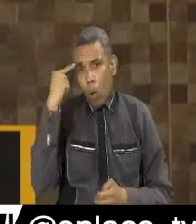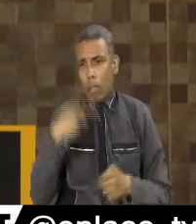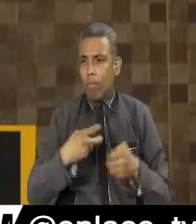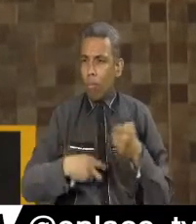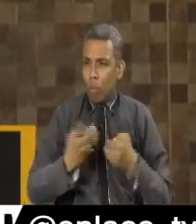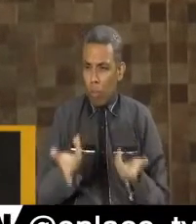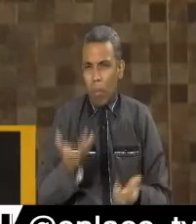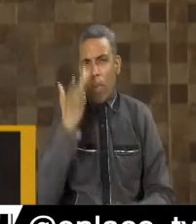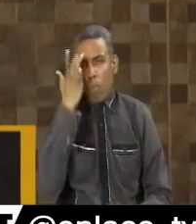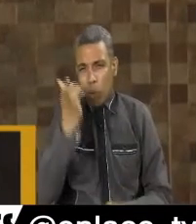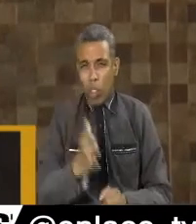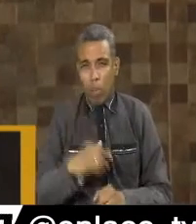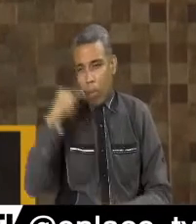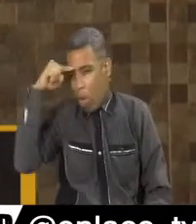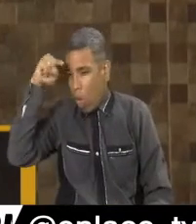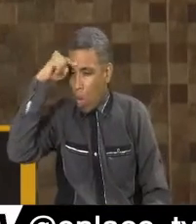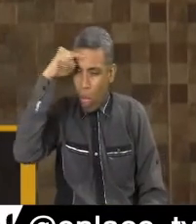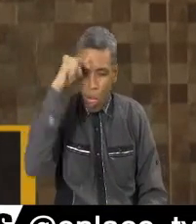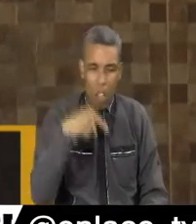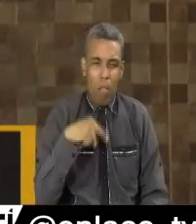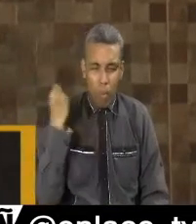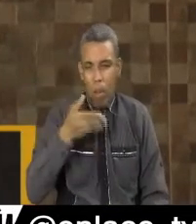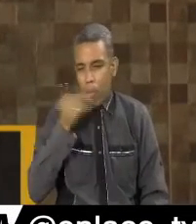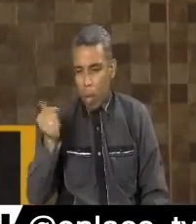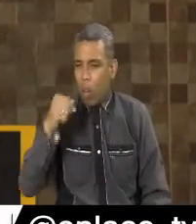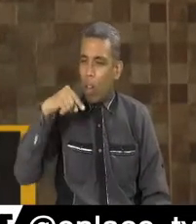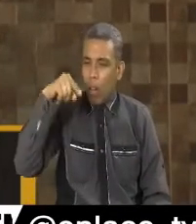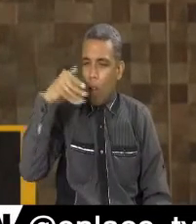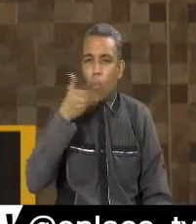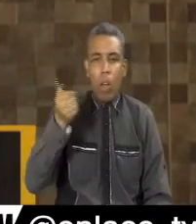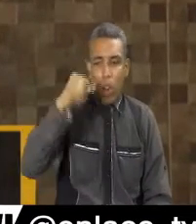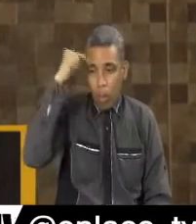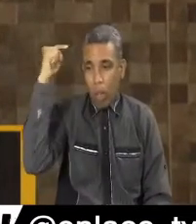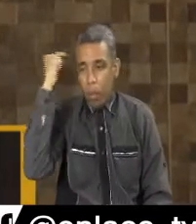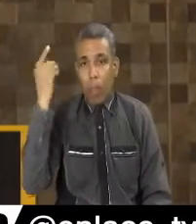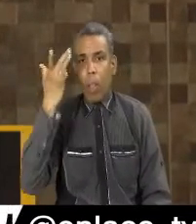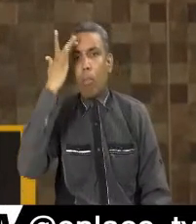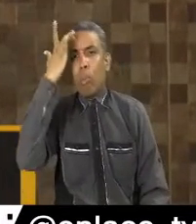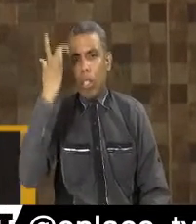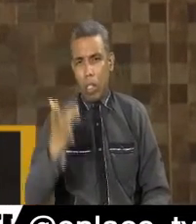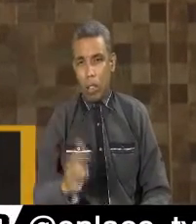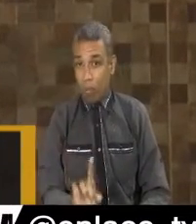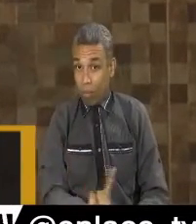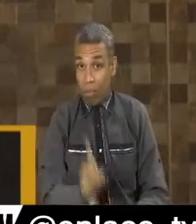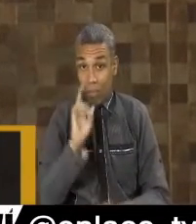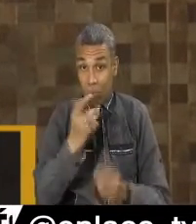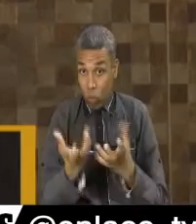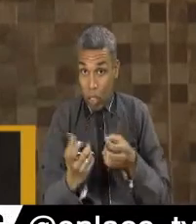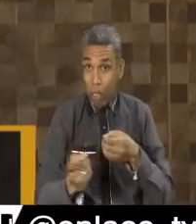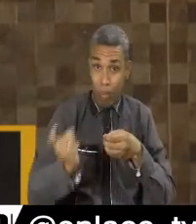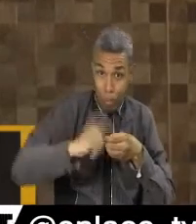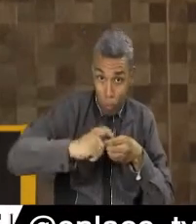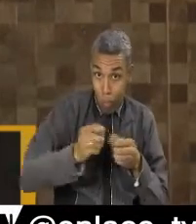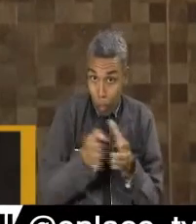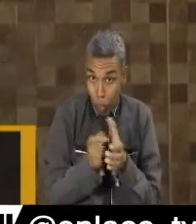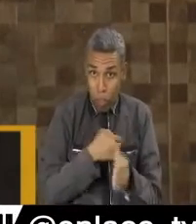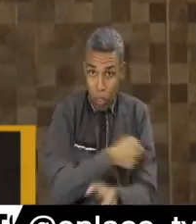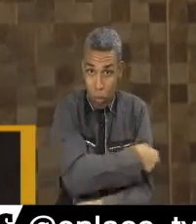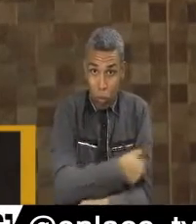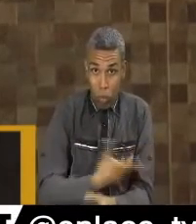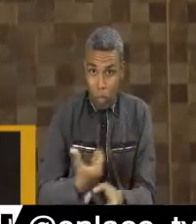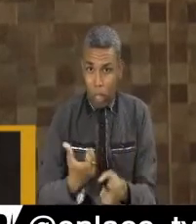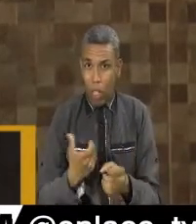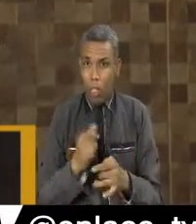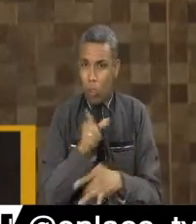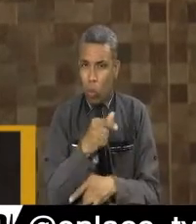Por ende, estamos haciendo y extendiendo la invitación a todos esos profesionales y aún también a los ciudadanos que quieran hacer parte de este grupo, para que